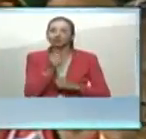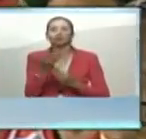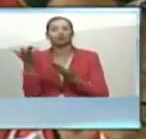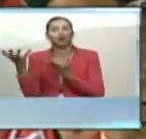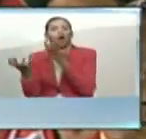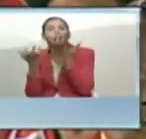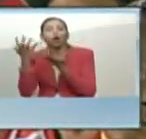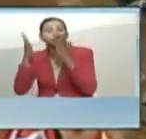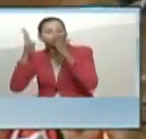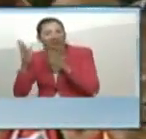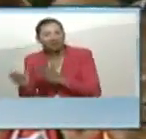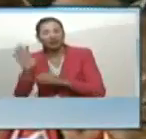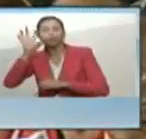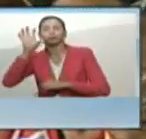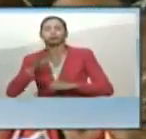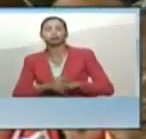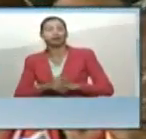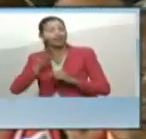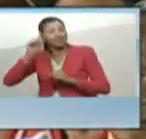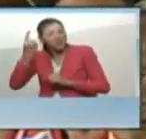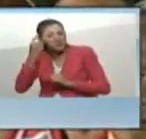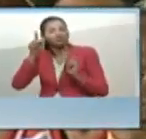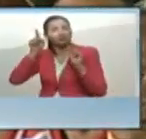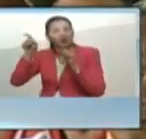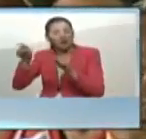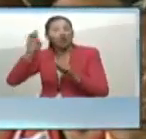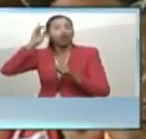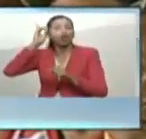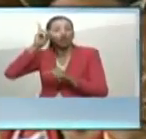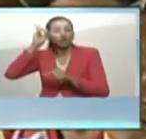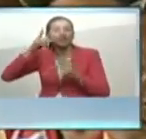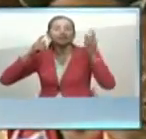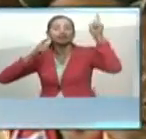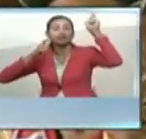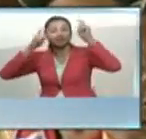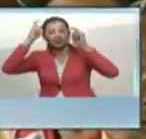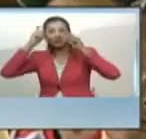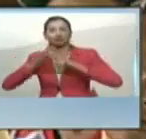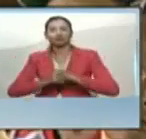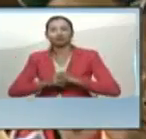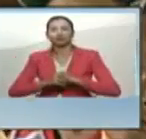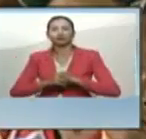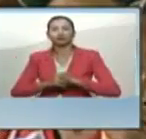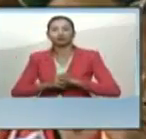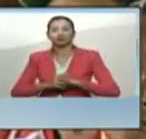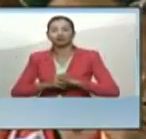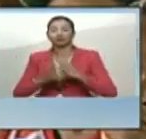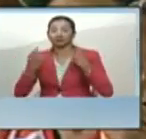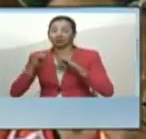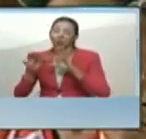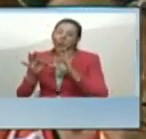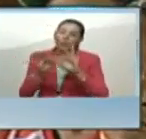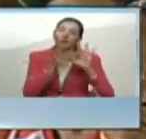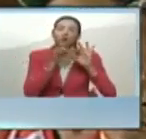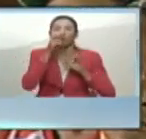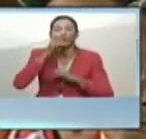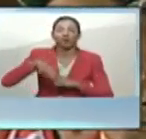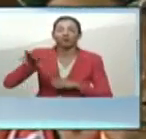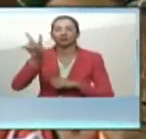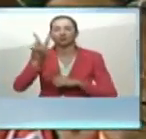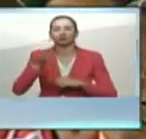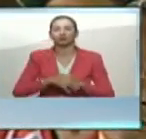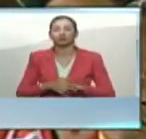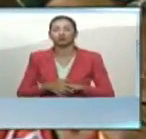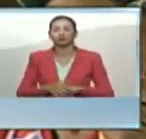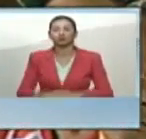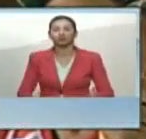cocineras de la patria, sean nuestros docentes que son chavistas para terminar de unificar al pueblo venezolano que fue